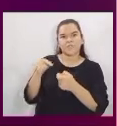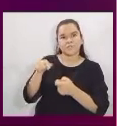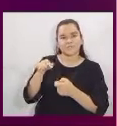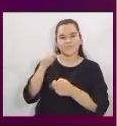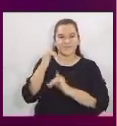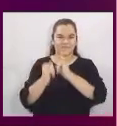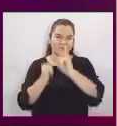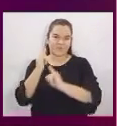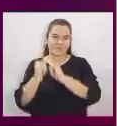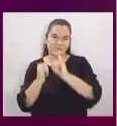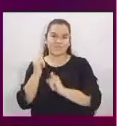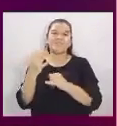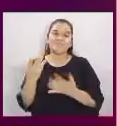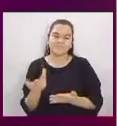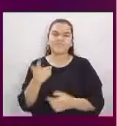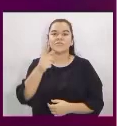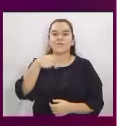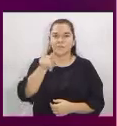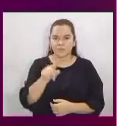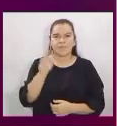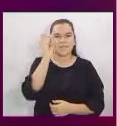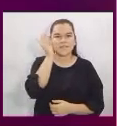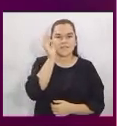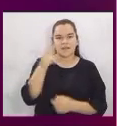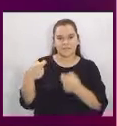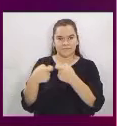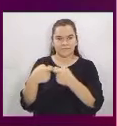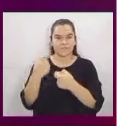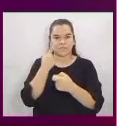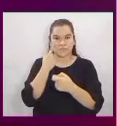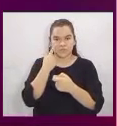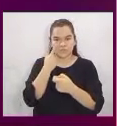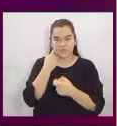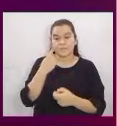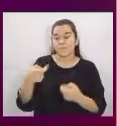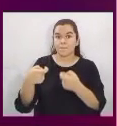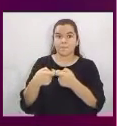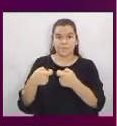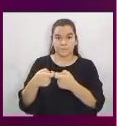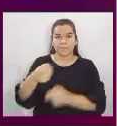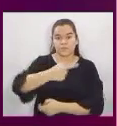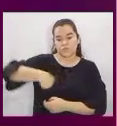vamos a hablar un poquito de la asociación para que les quede nuestras